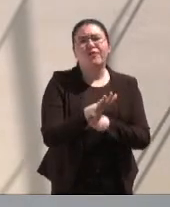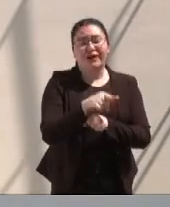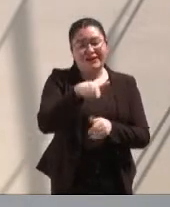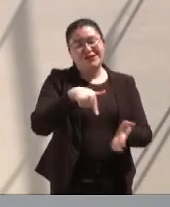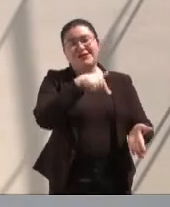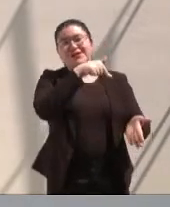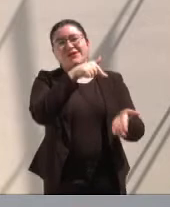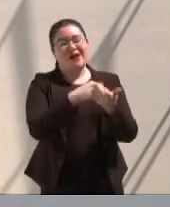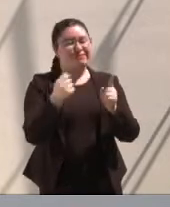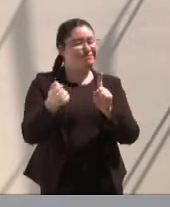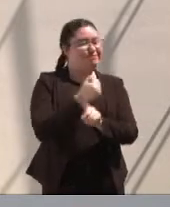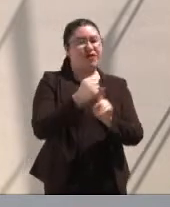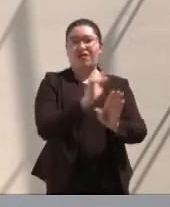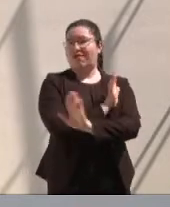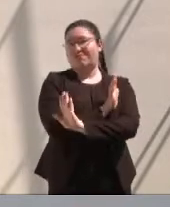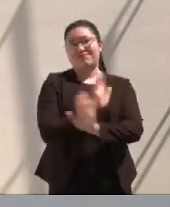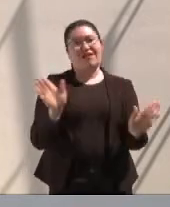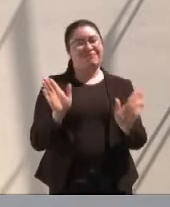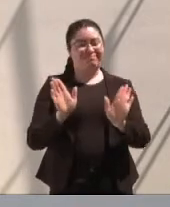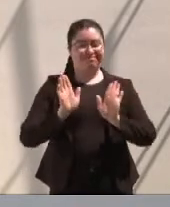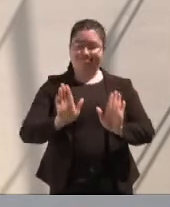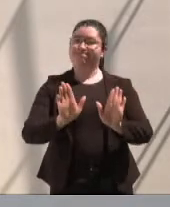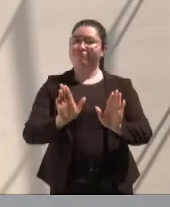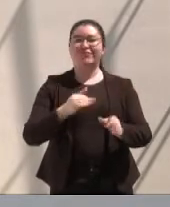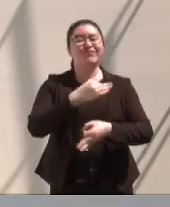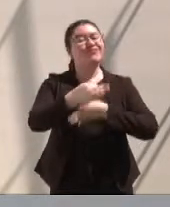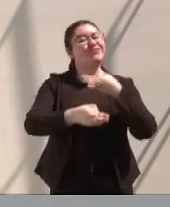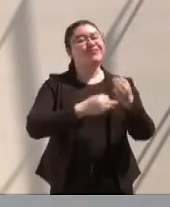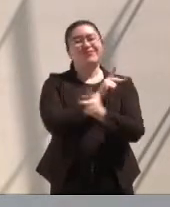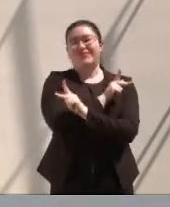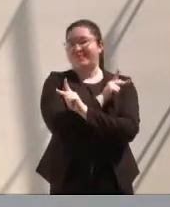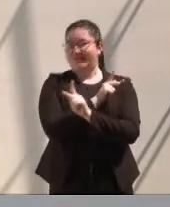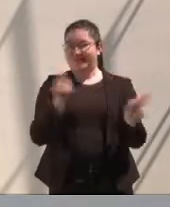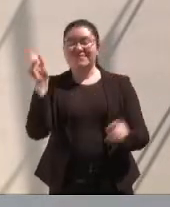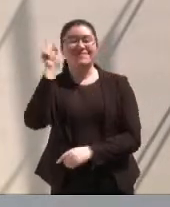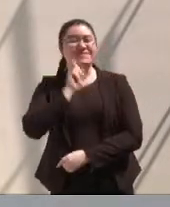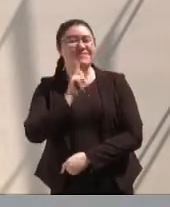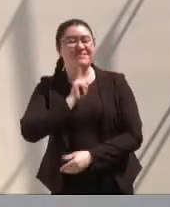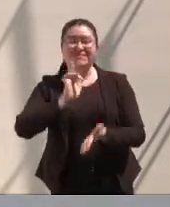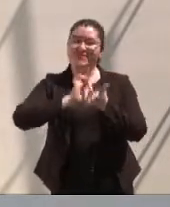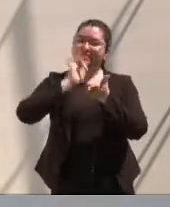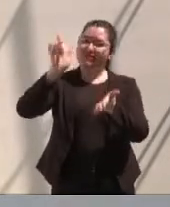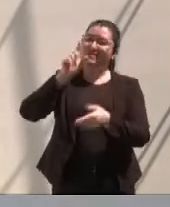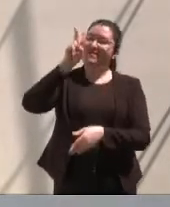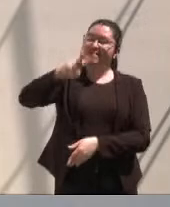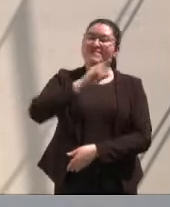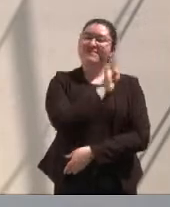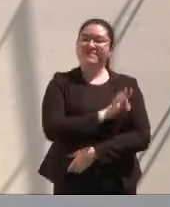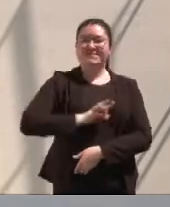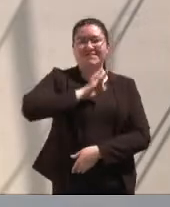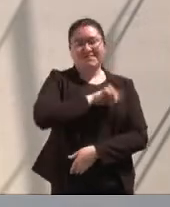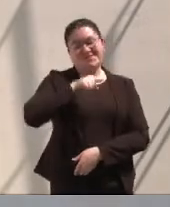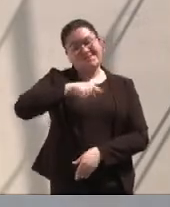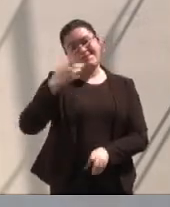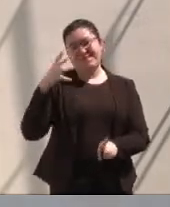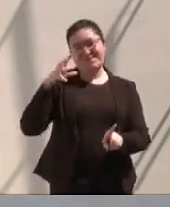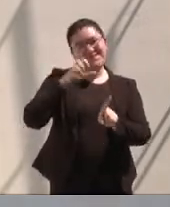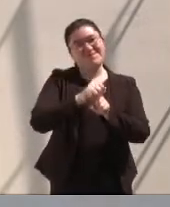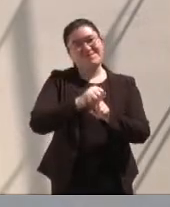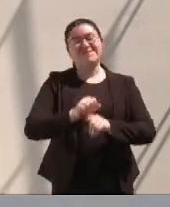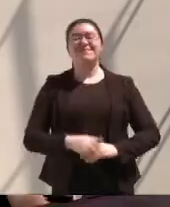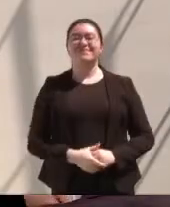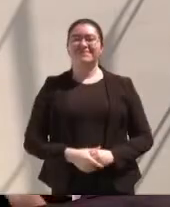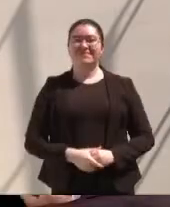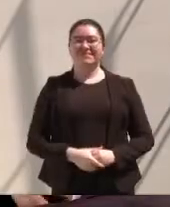libre de violencia para todas las mujeres. Muchas gracias y enhorabuena por este gran logro a la Fiscalía.